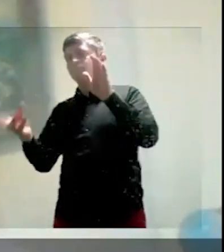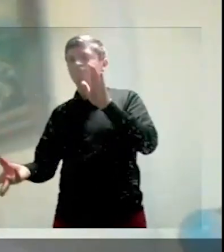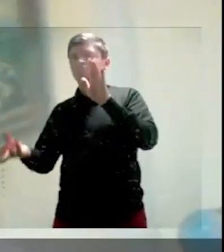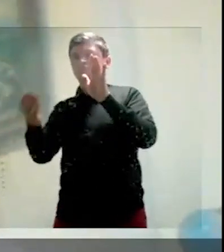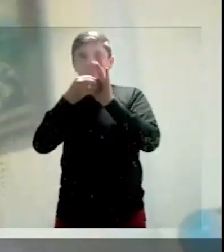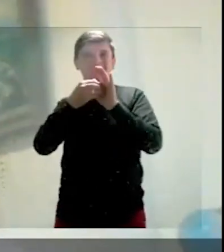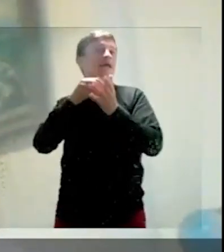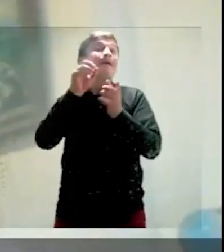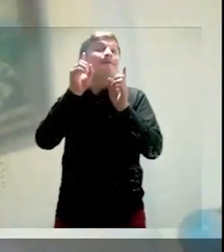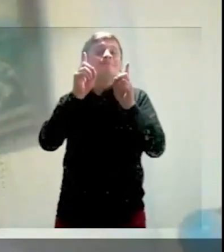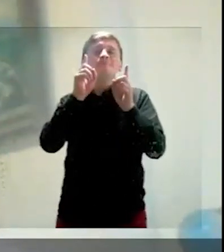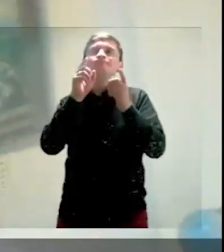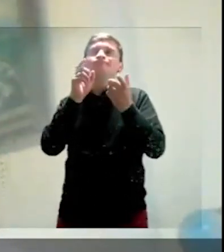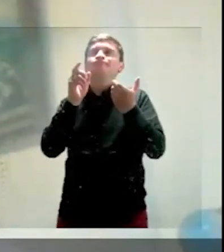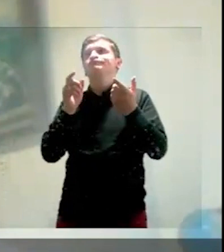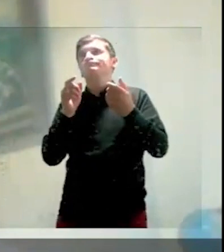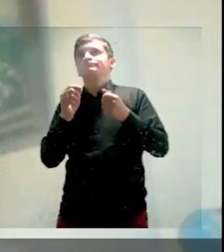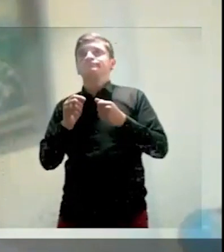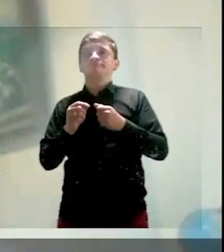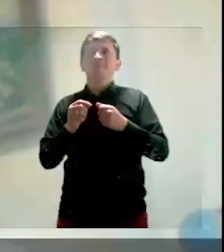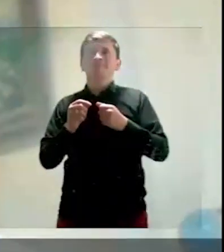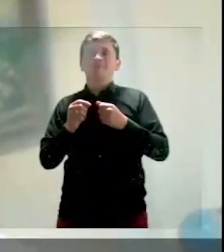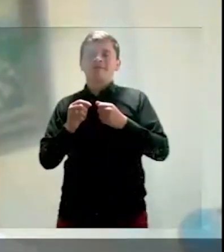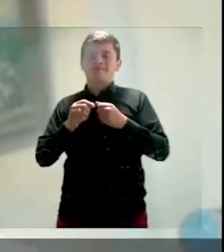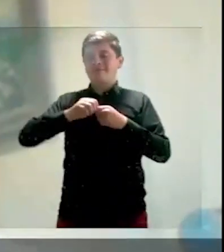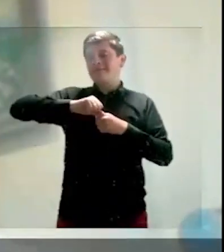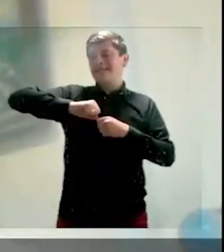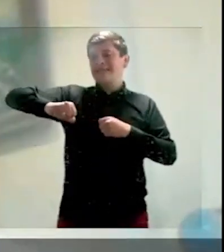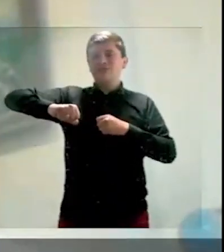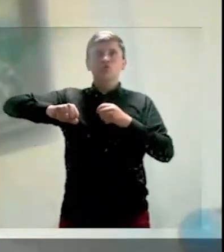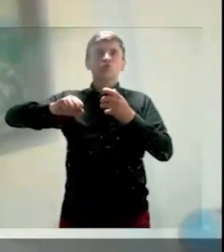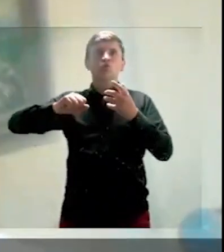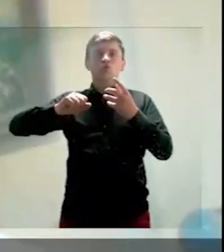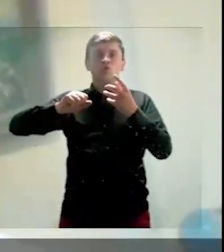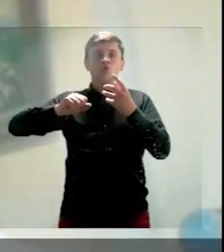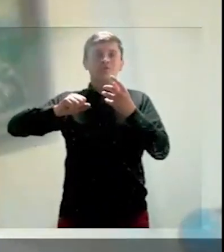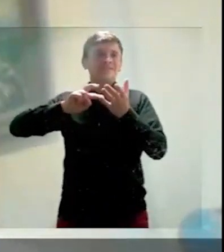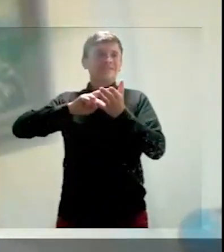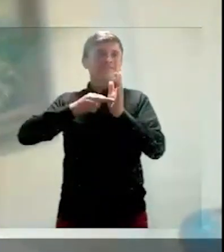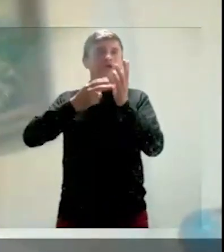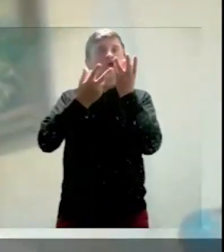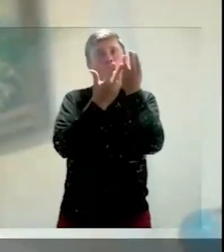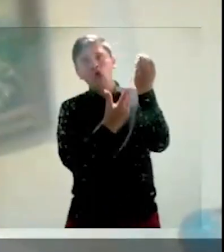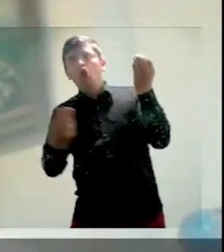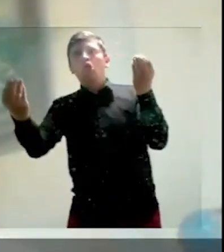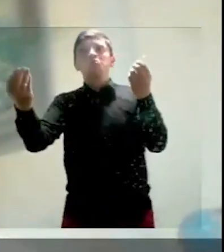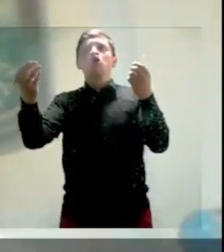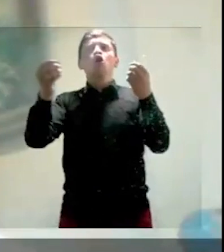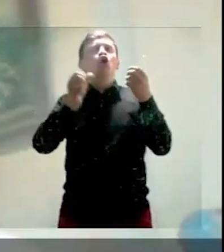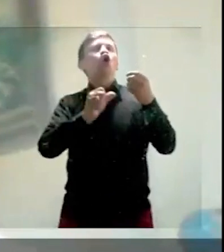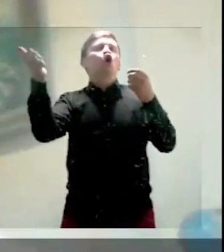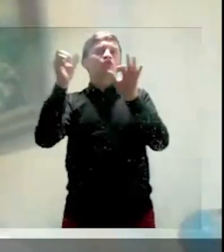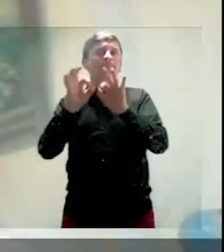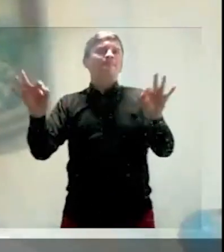no es que sean derechos, digamos, de otro de otra dimensión ni de otra